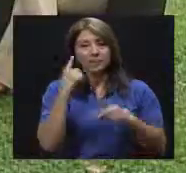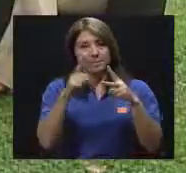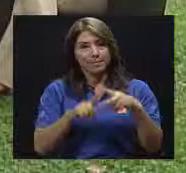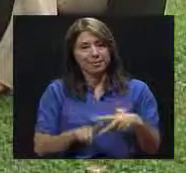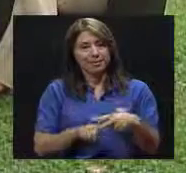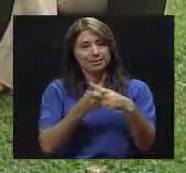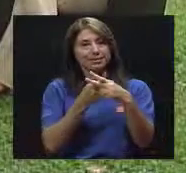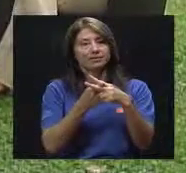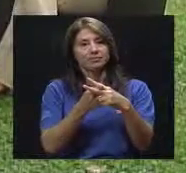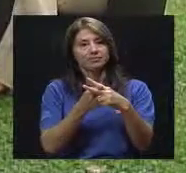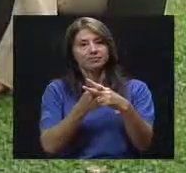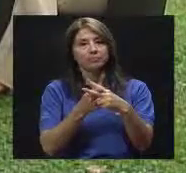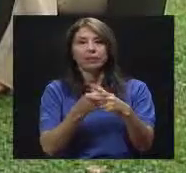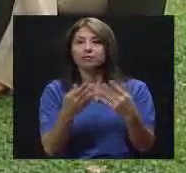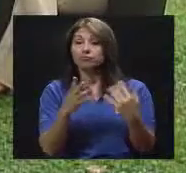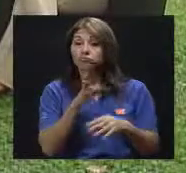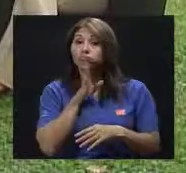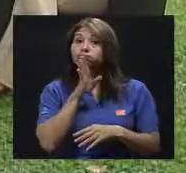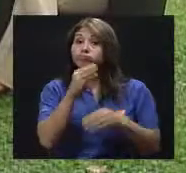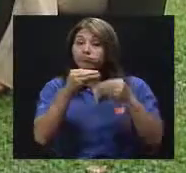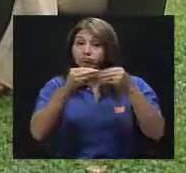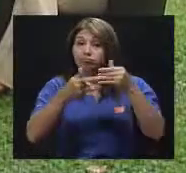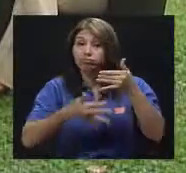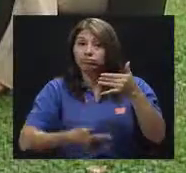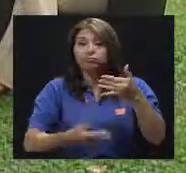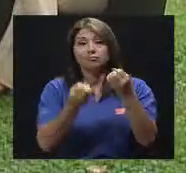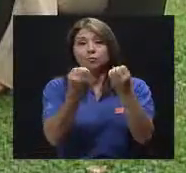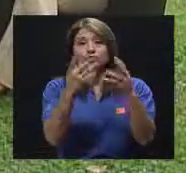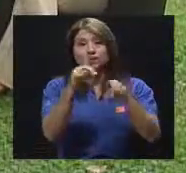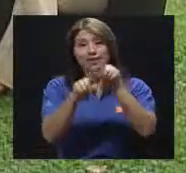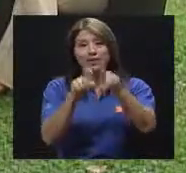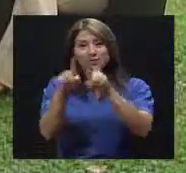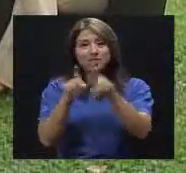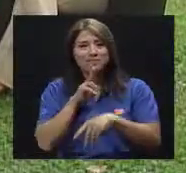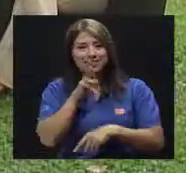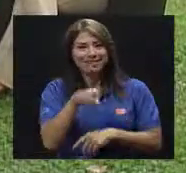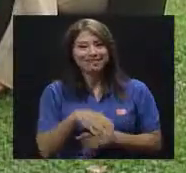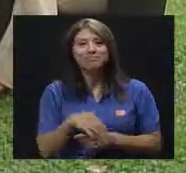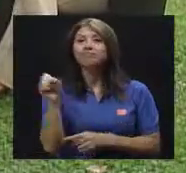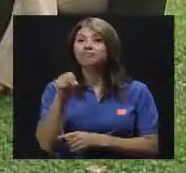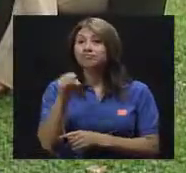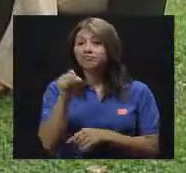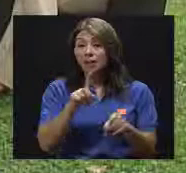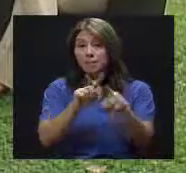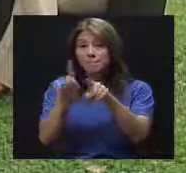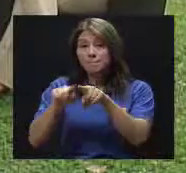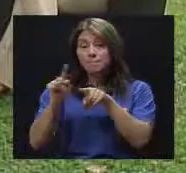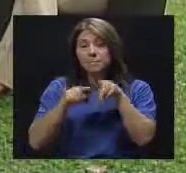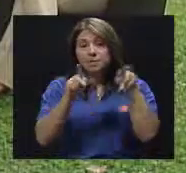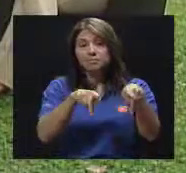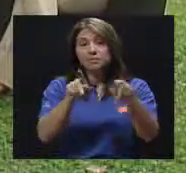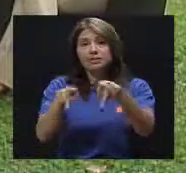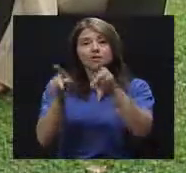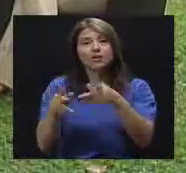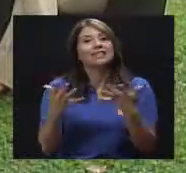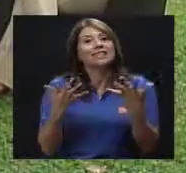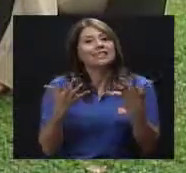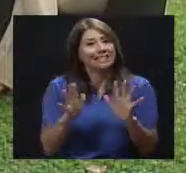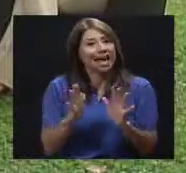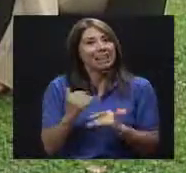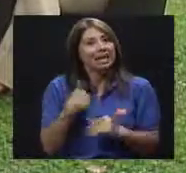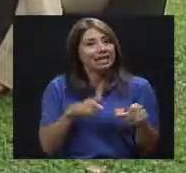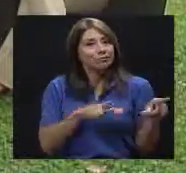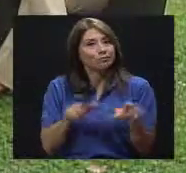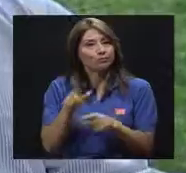iniciar, doctora, porque yo creo que son muchas las preguntas, ¿verdad, Pablo?, que hay por ahí pendientes. Sí, sí, hay varios televidentes pues que ya tienen su